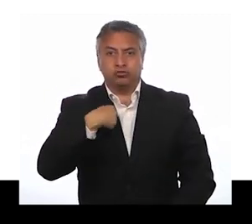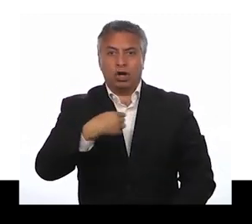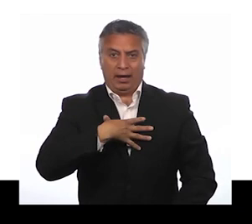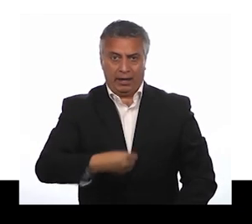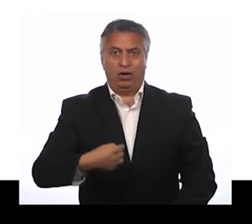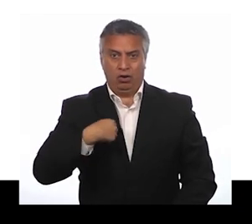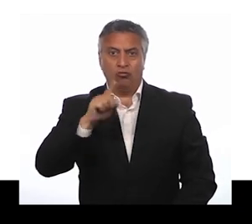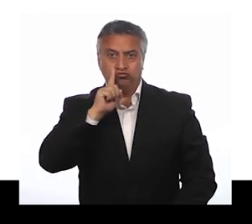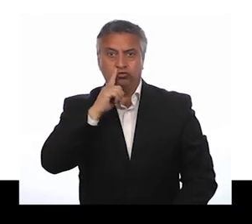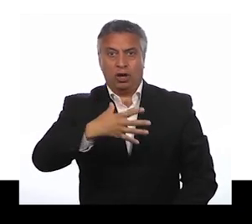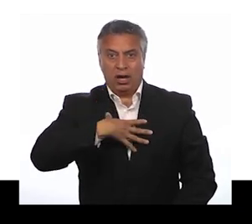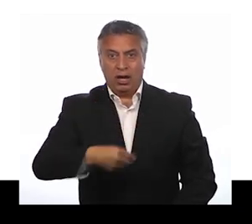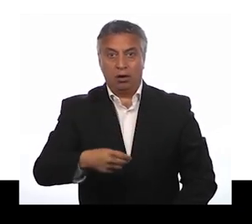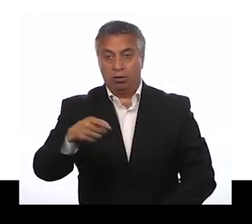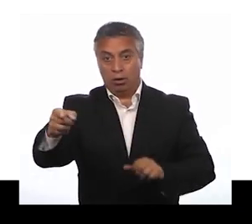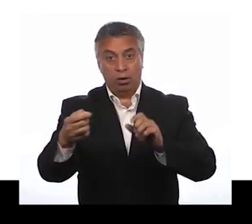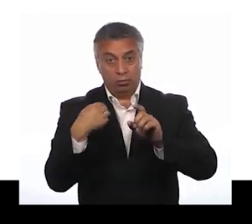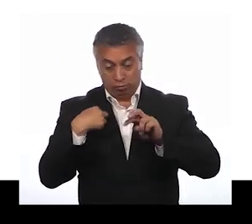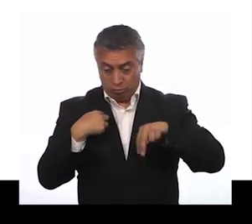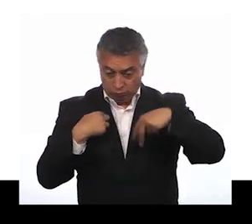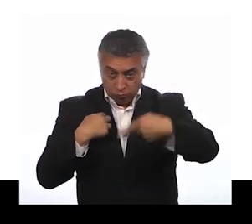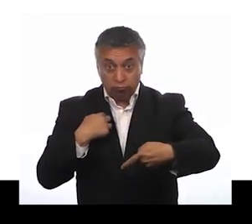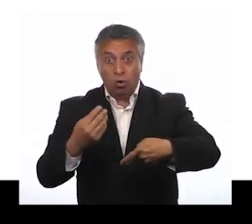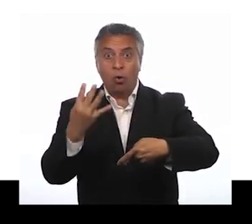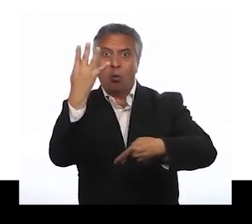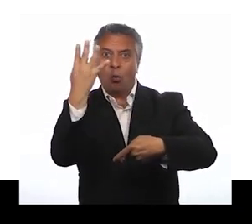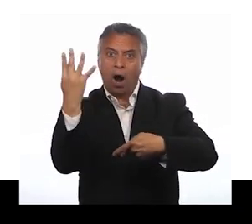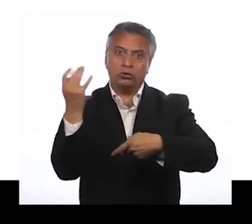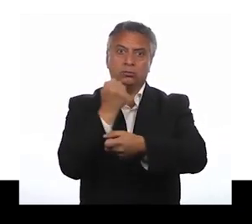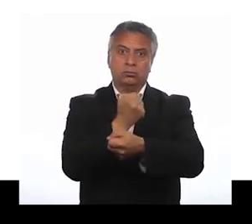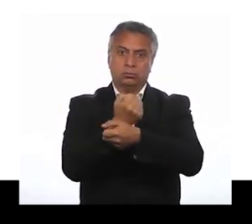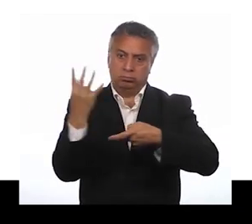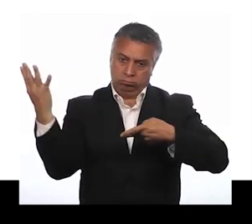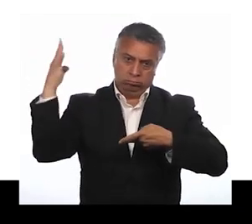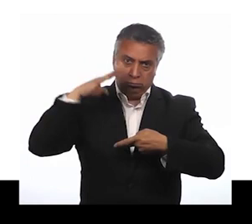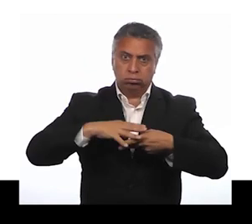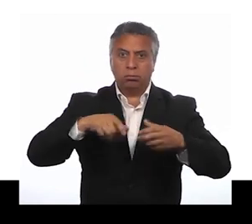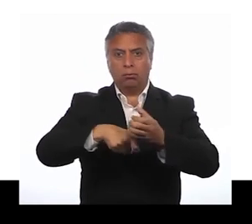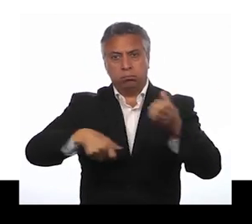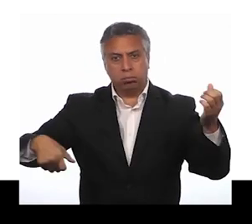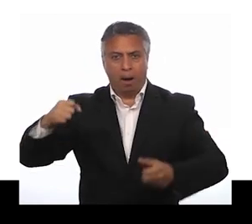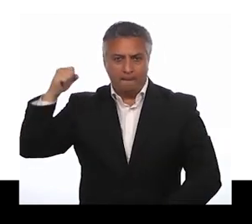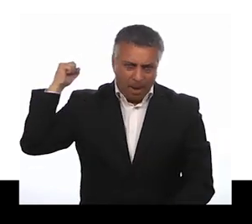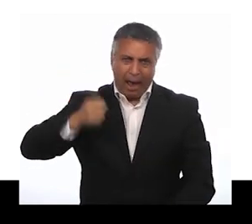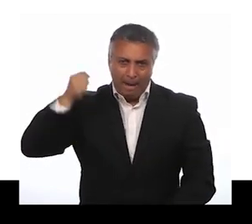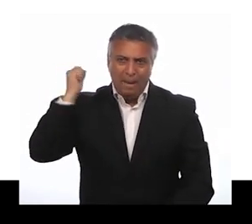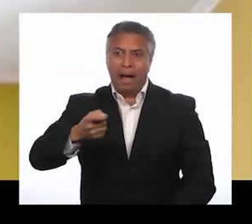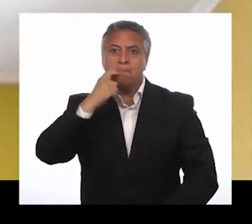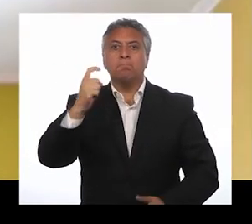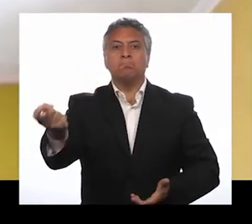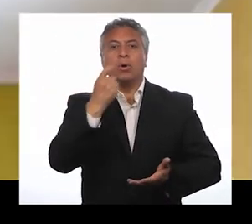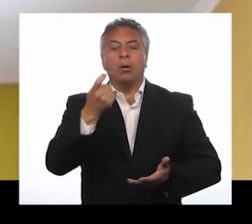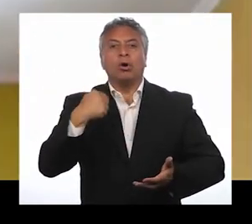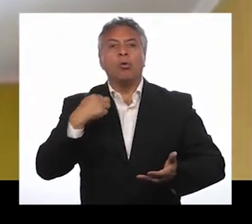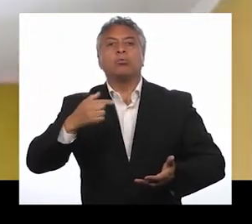Y de ahí se me tiraron como cuatro carabineros encima a pegarme. plumazo, porque había ocurrido y todas esas cosas.